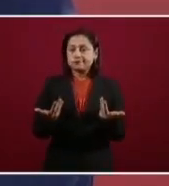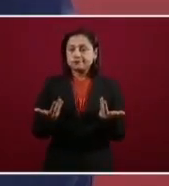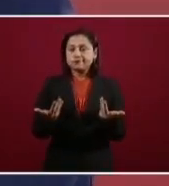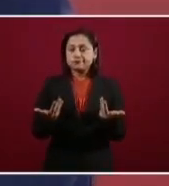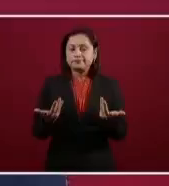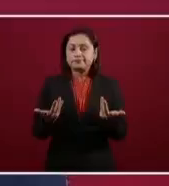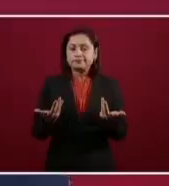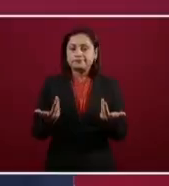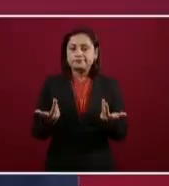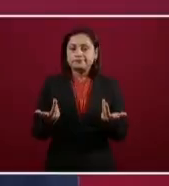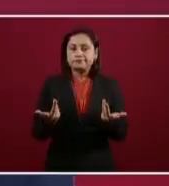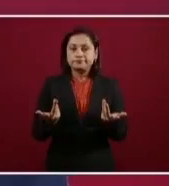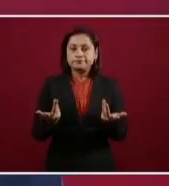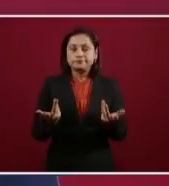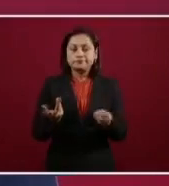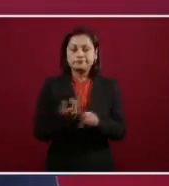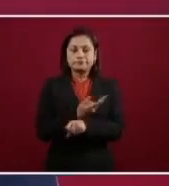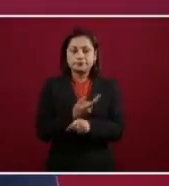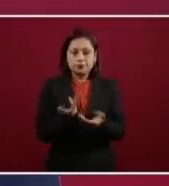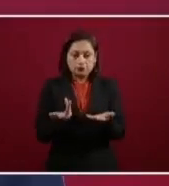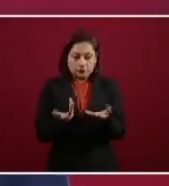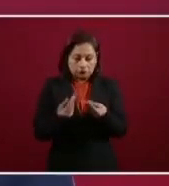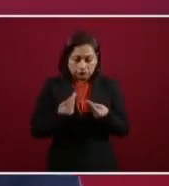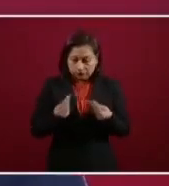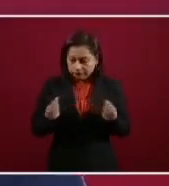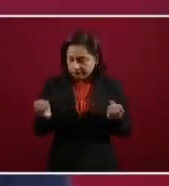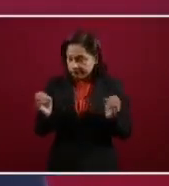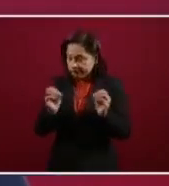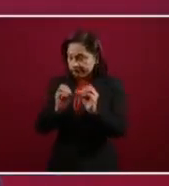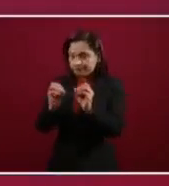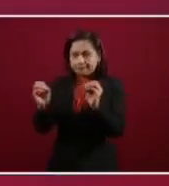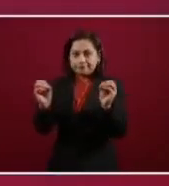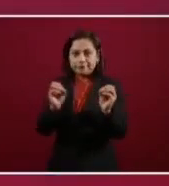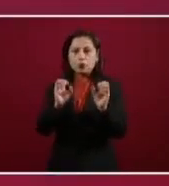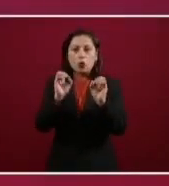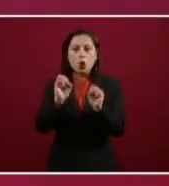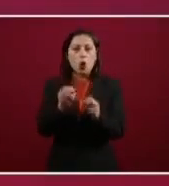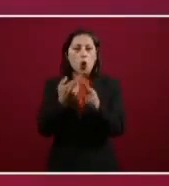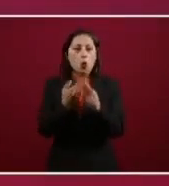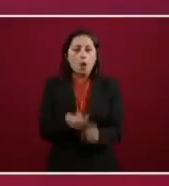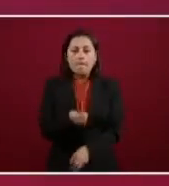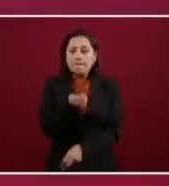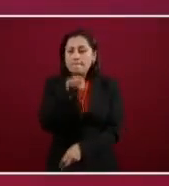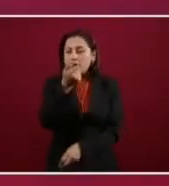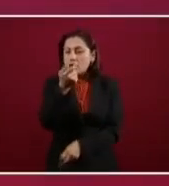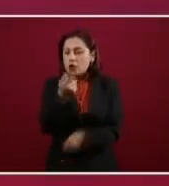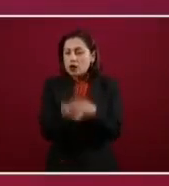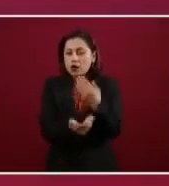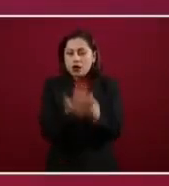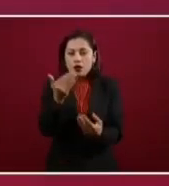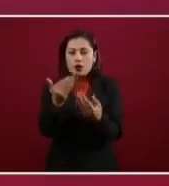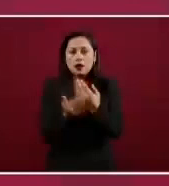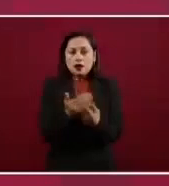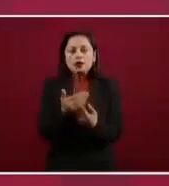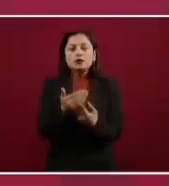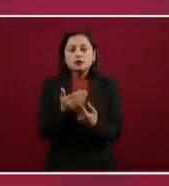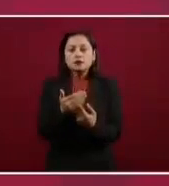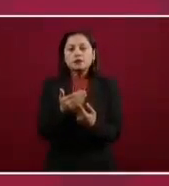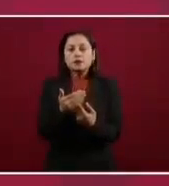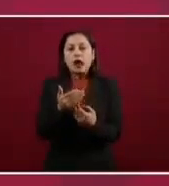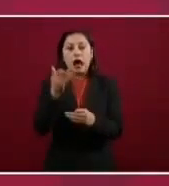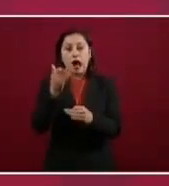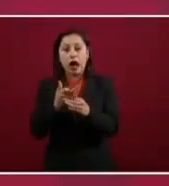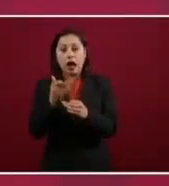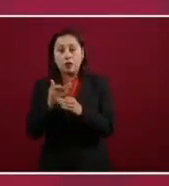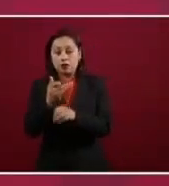pues no les tocó nada con muy poco y si tienen que responder por la deuda